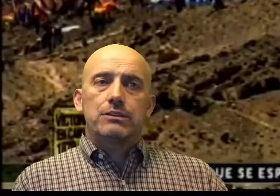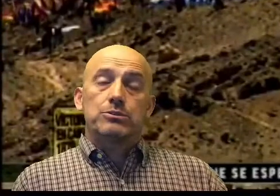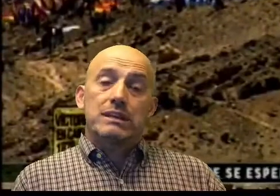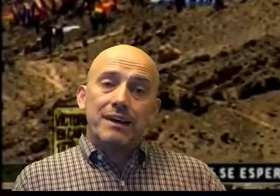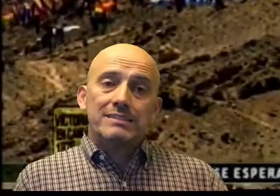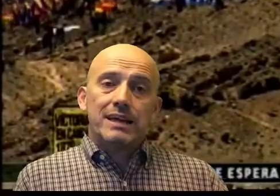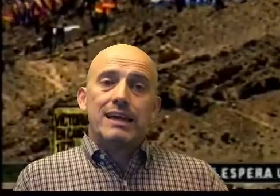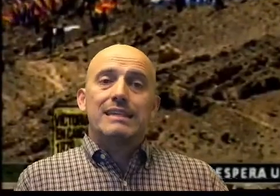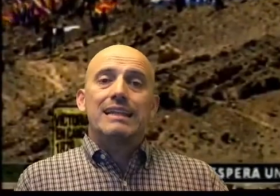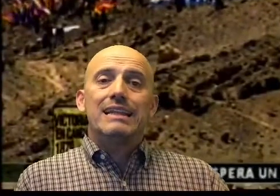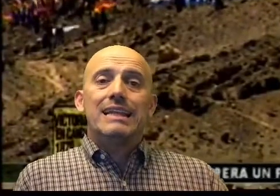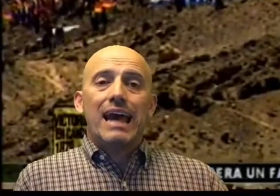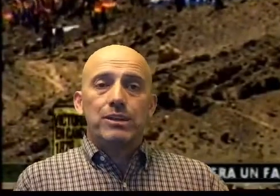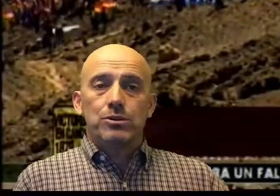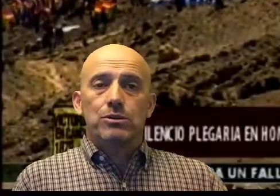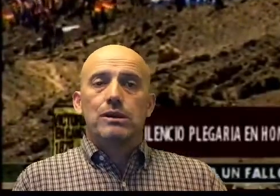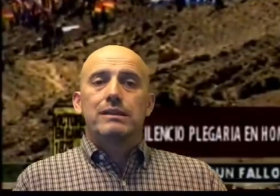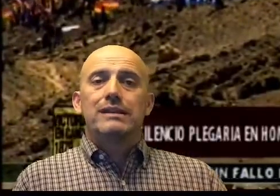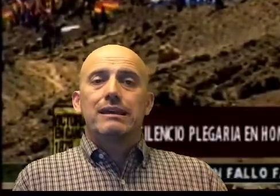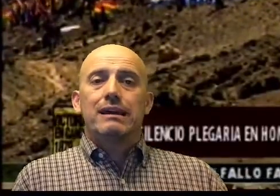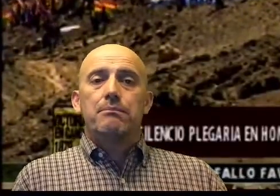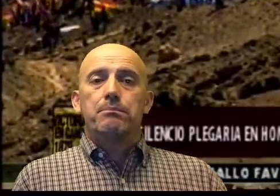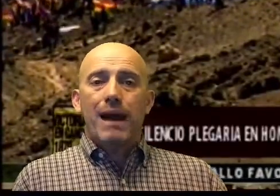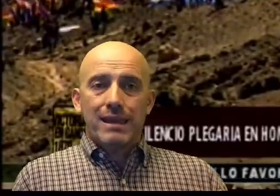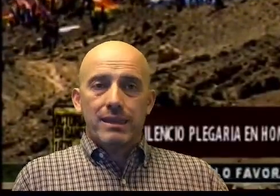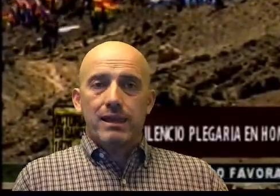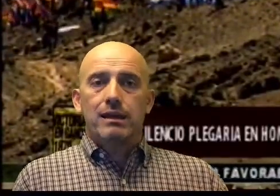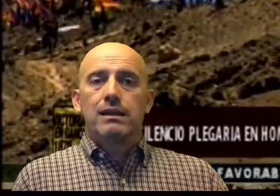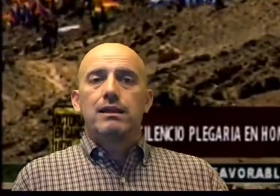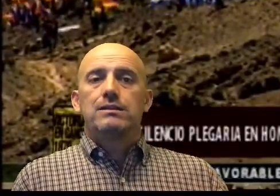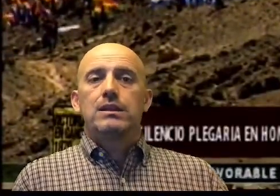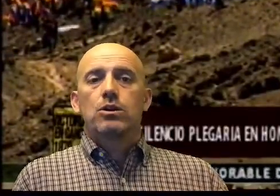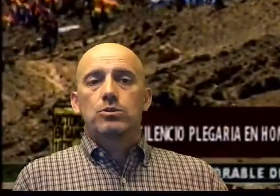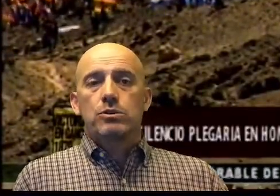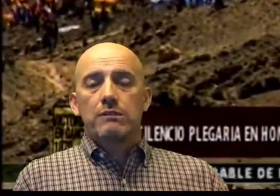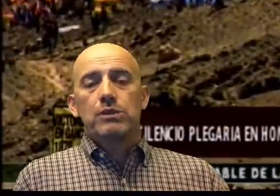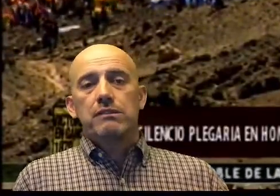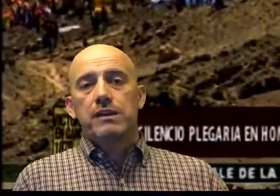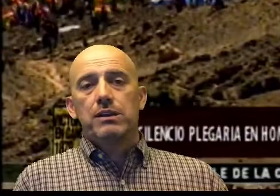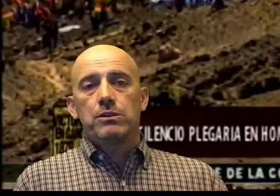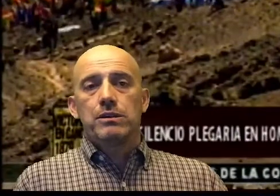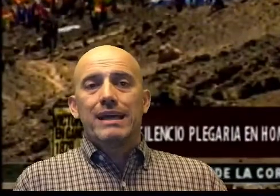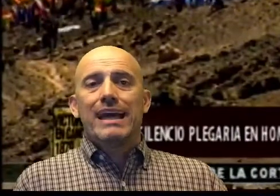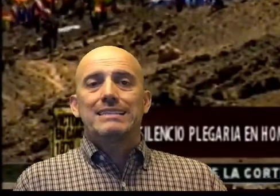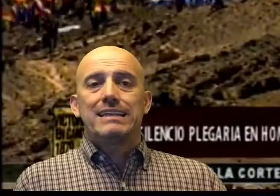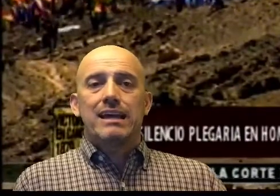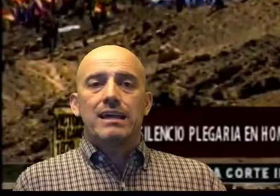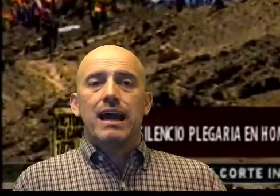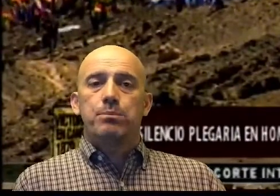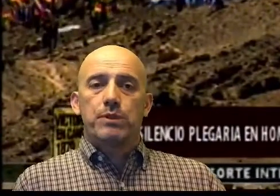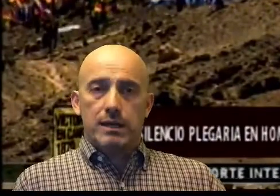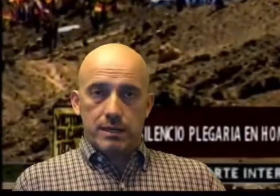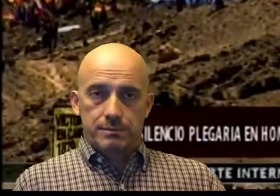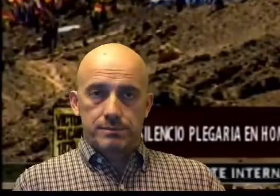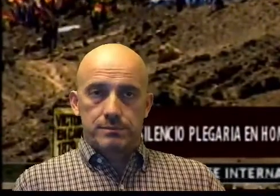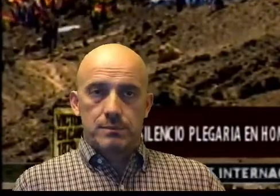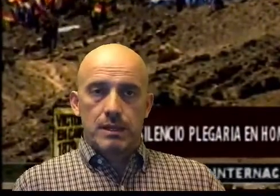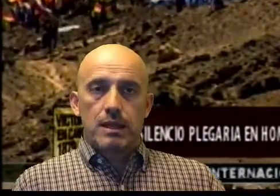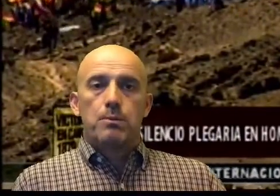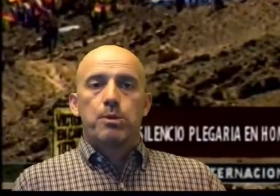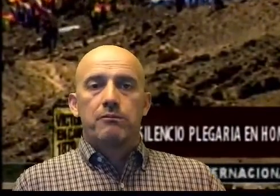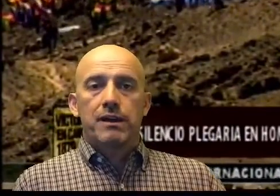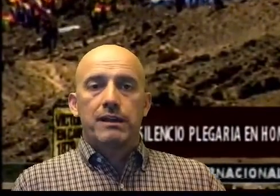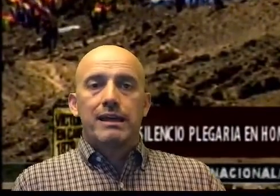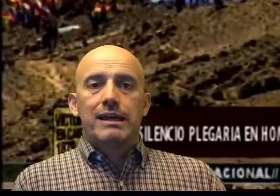ese se basa en el diario de campaña del coronel boliviano ezequiel apodaca